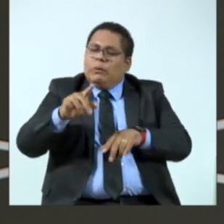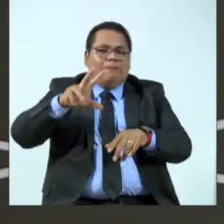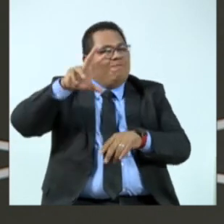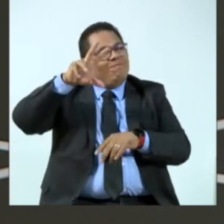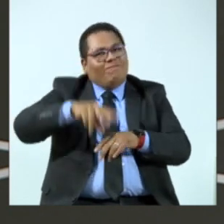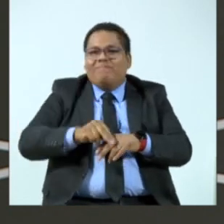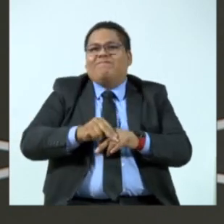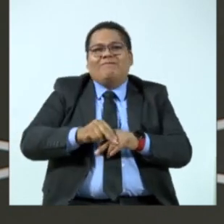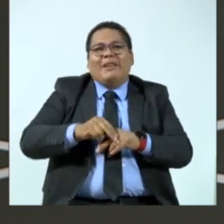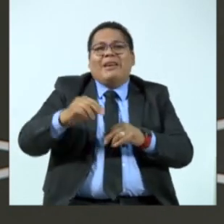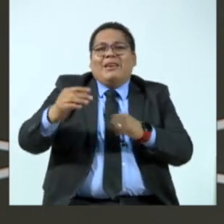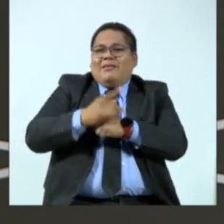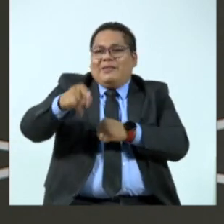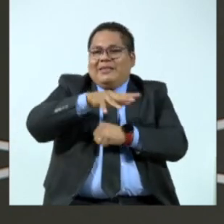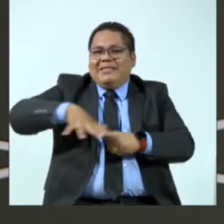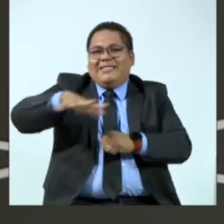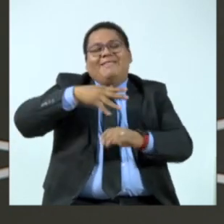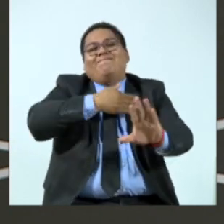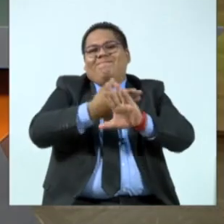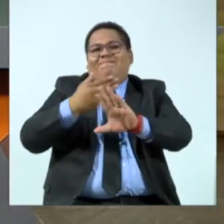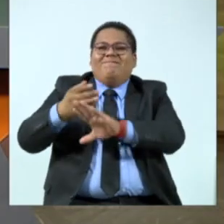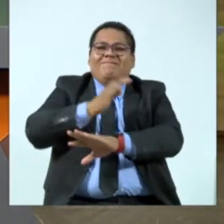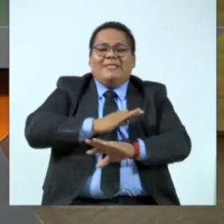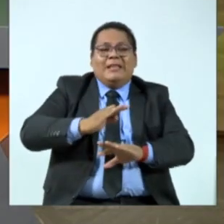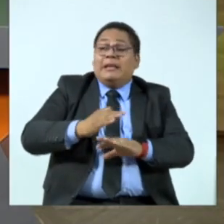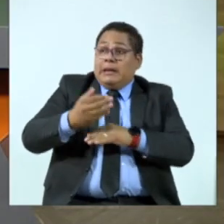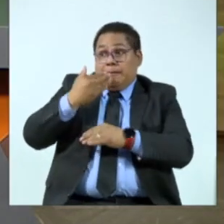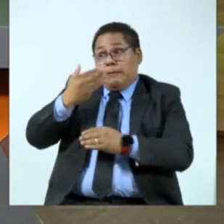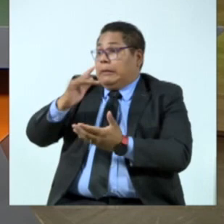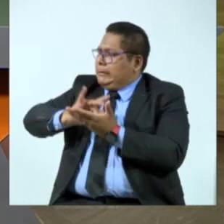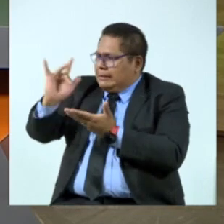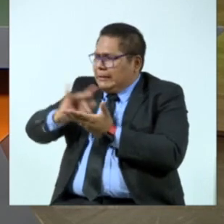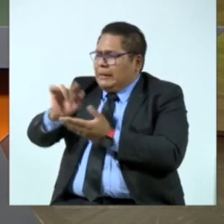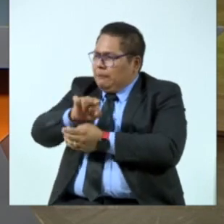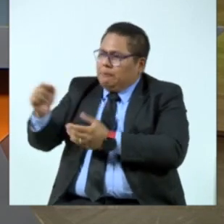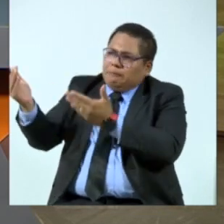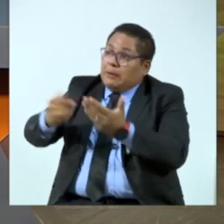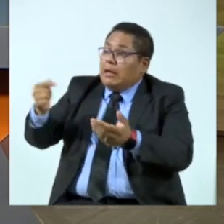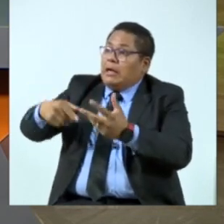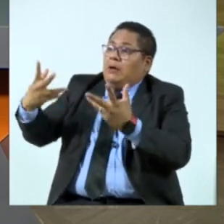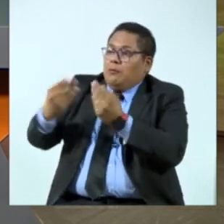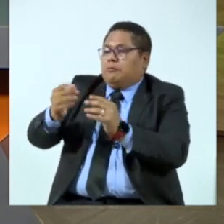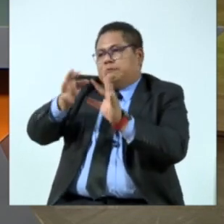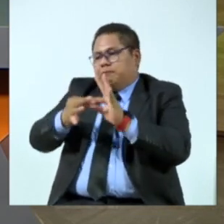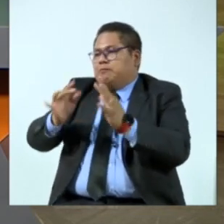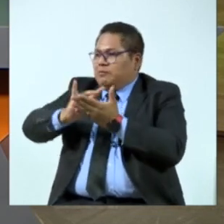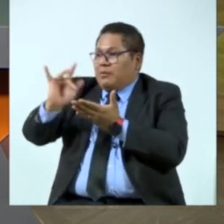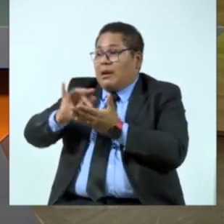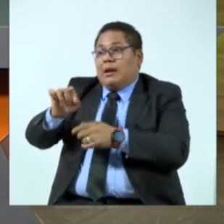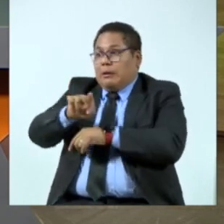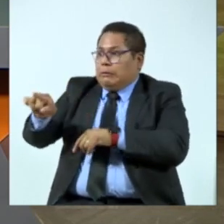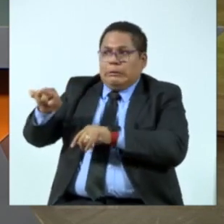pueda representar un riesgo para las zonas buscos de nuestro municipio comandante al Núñez Gracias por estar con nosotros y d la información Muchas gracias y que